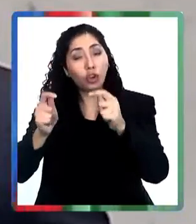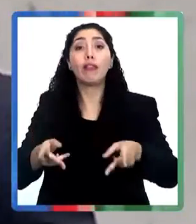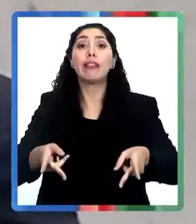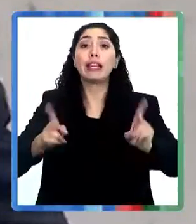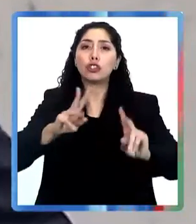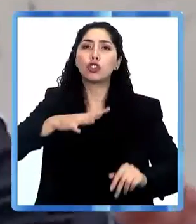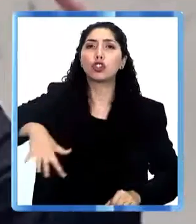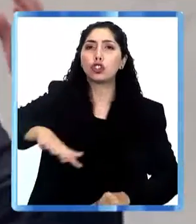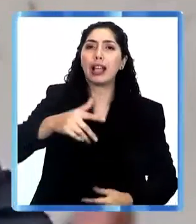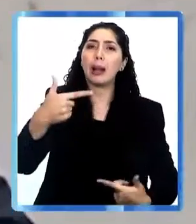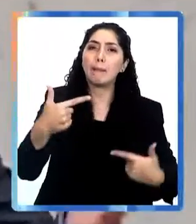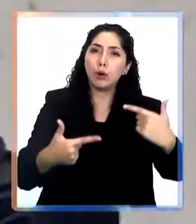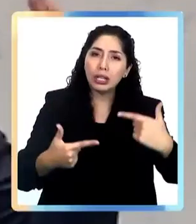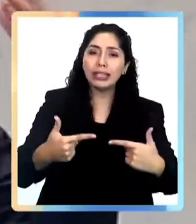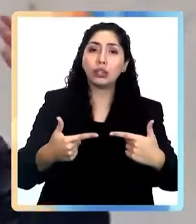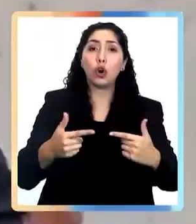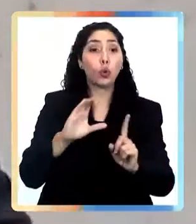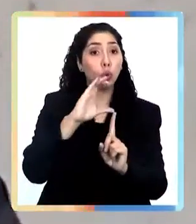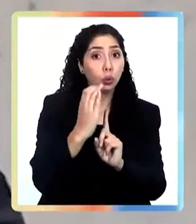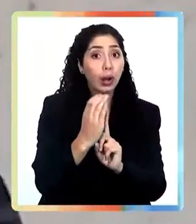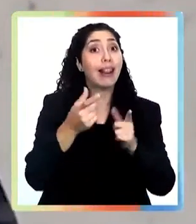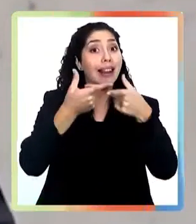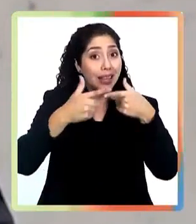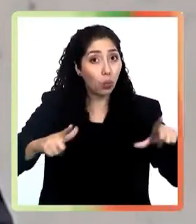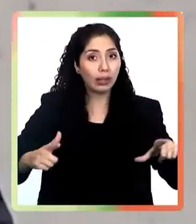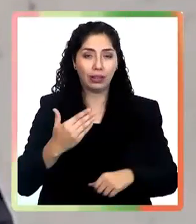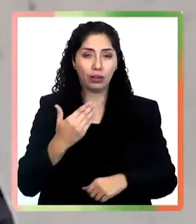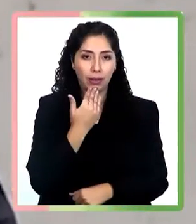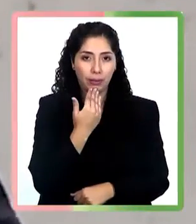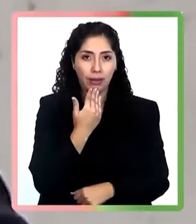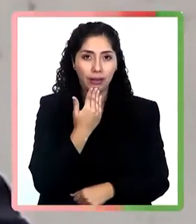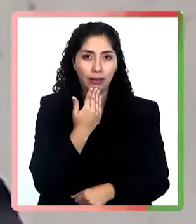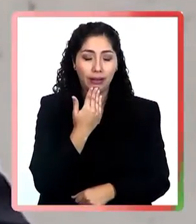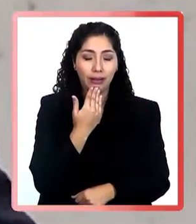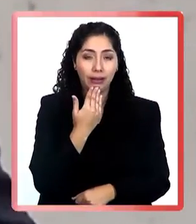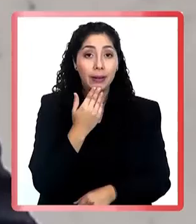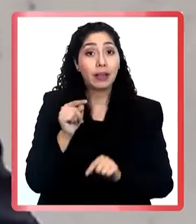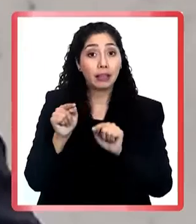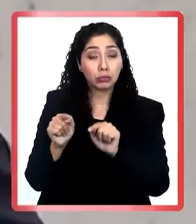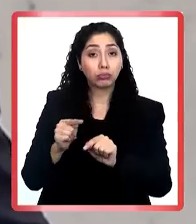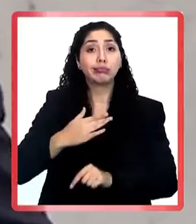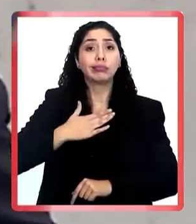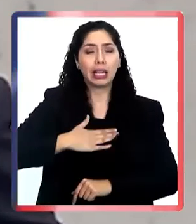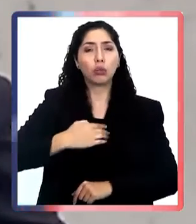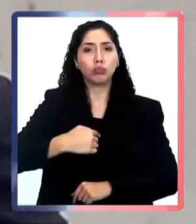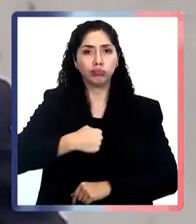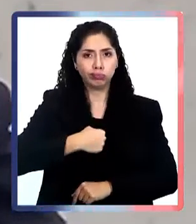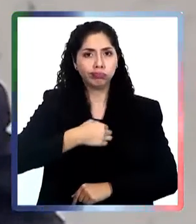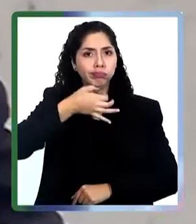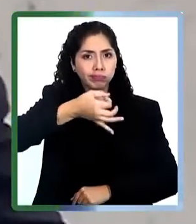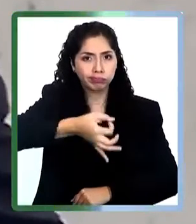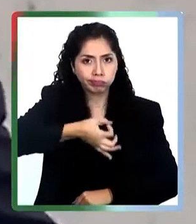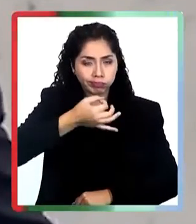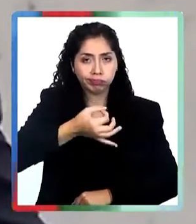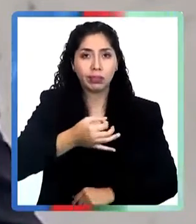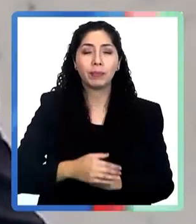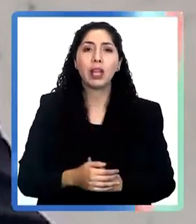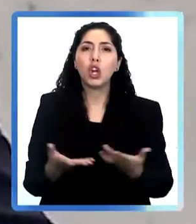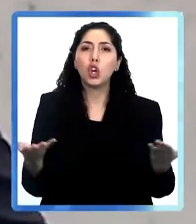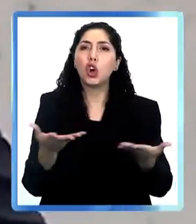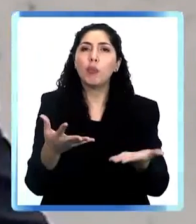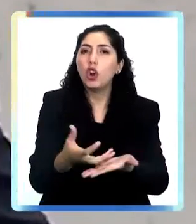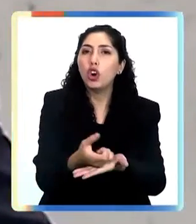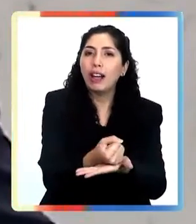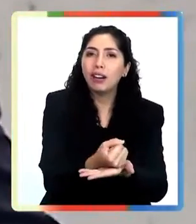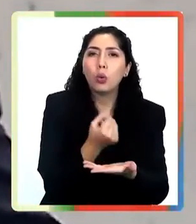derechos socio políticos culturales y lingüísticos y desde este estrado quiero afirmar que la vía para